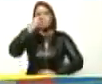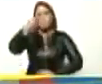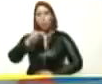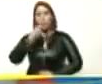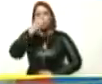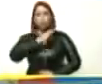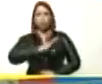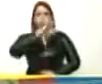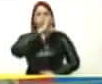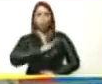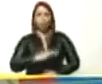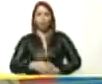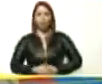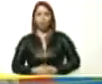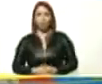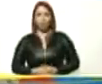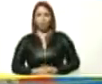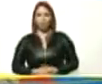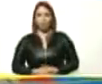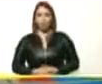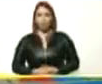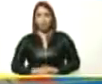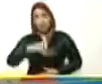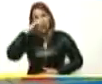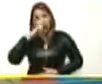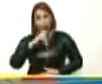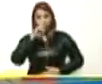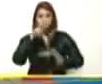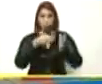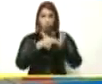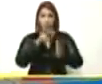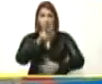lo social, el año 2021